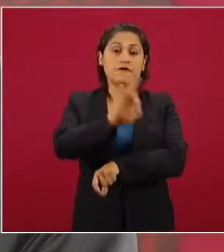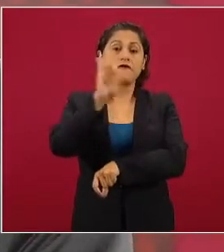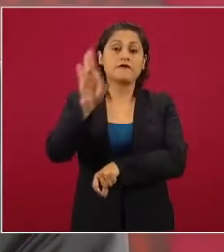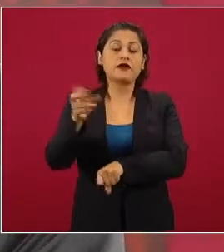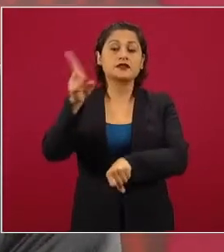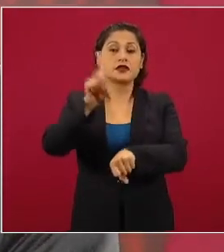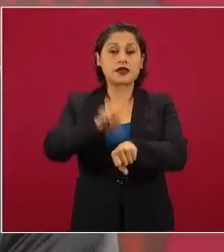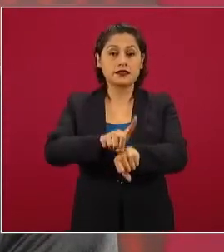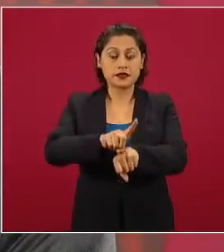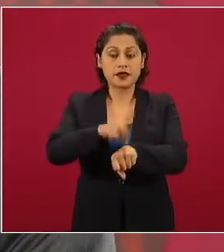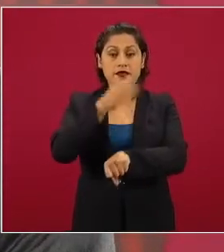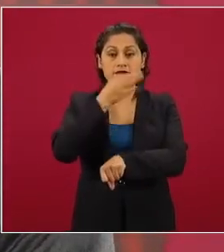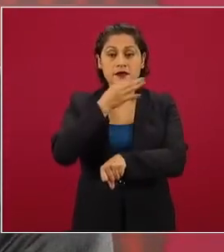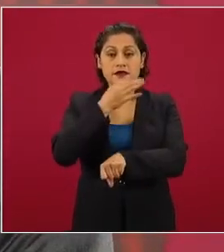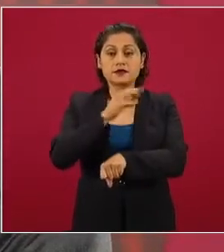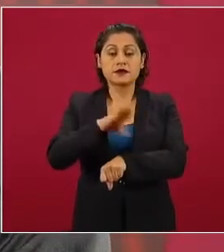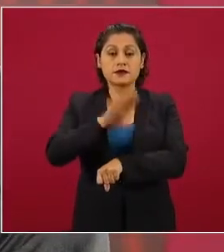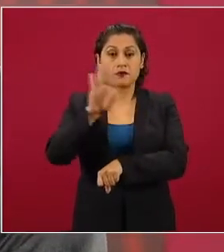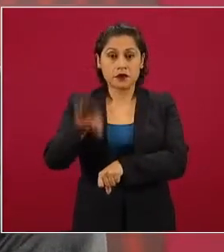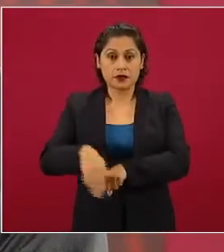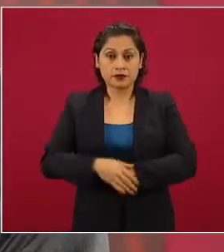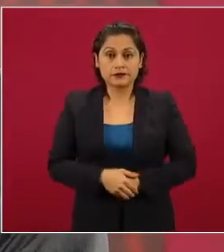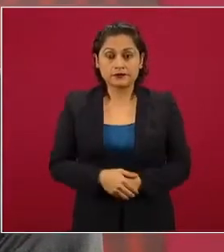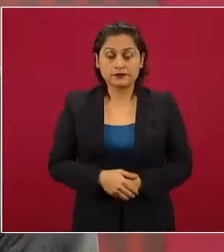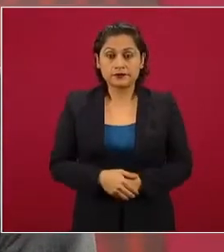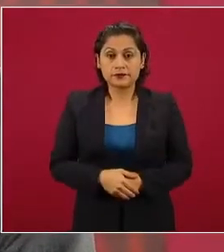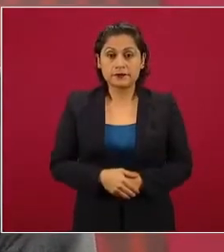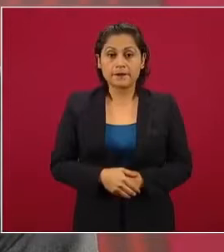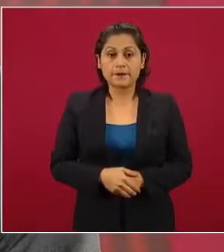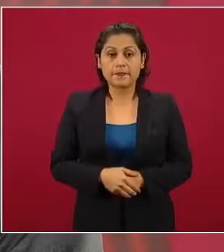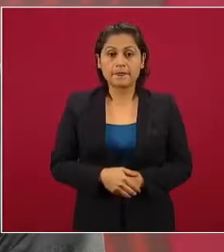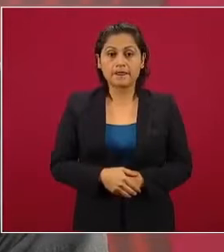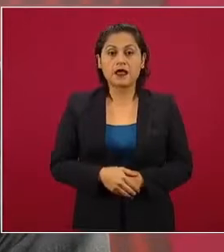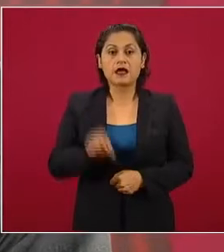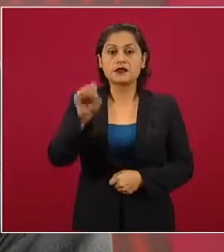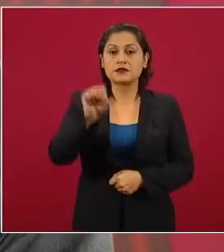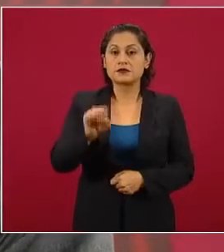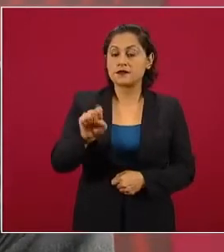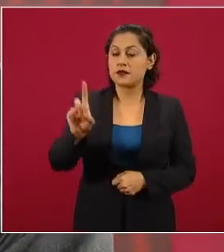Entonces, sábado, domingo y lunes.